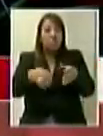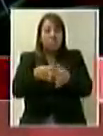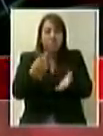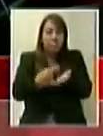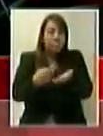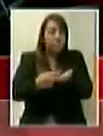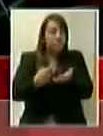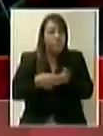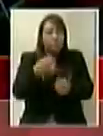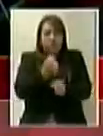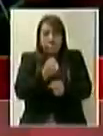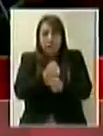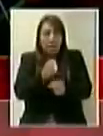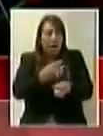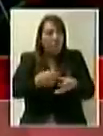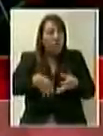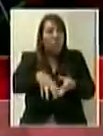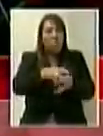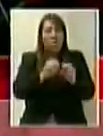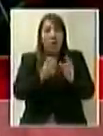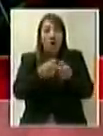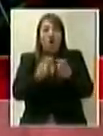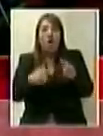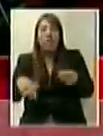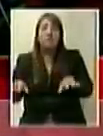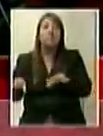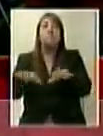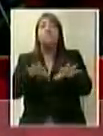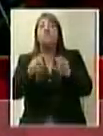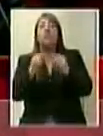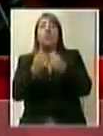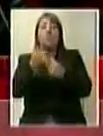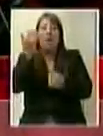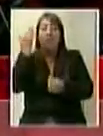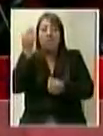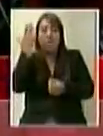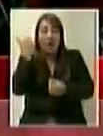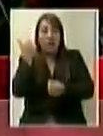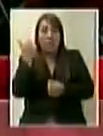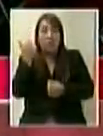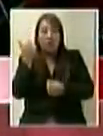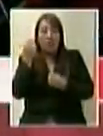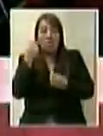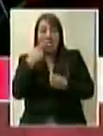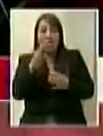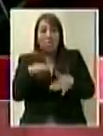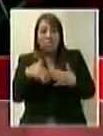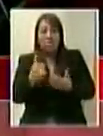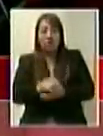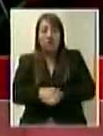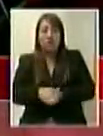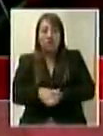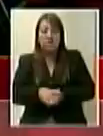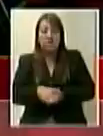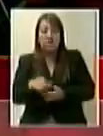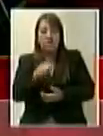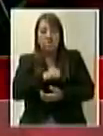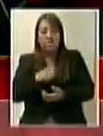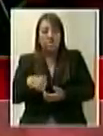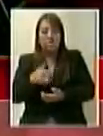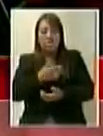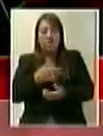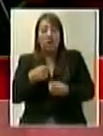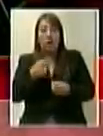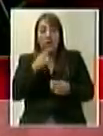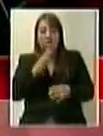trabajaba en el entorno de congresistas del partido aprista. ¿Cómo es posible, señor presidente?